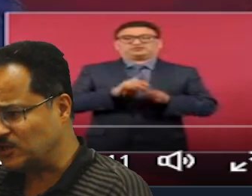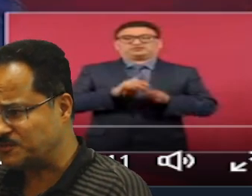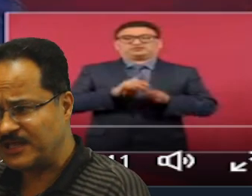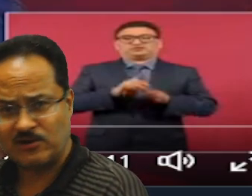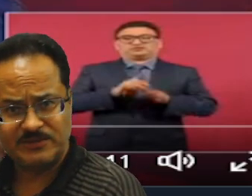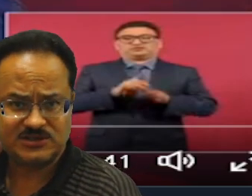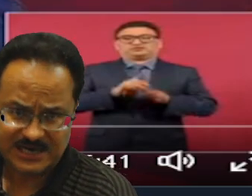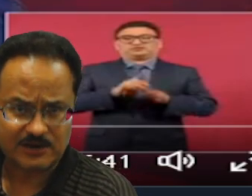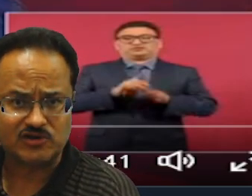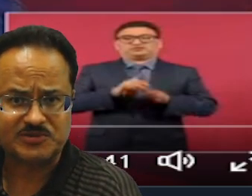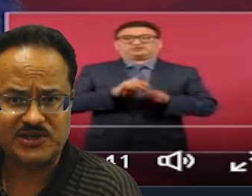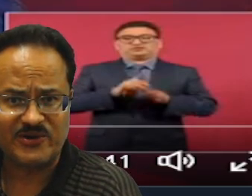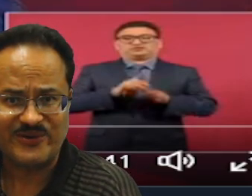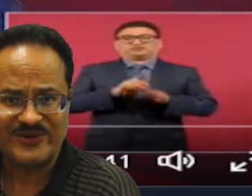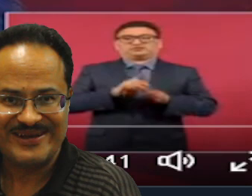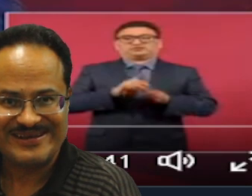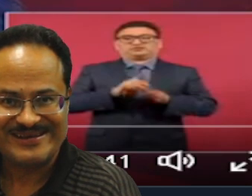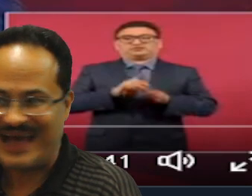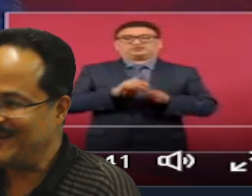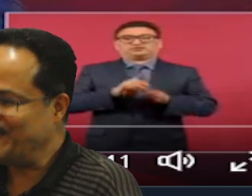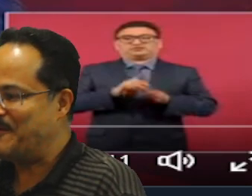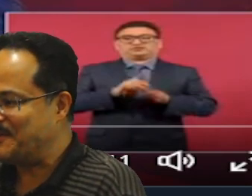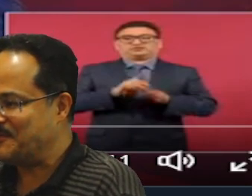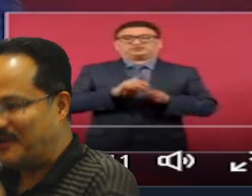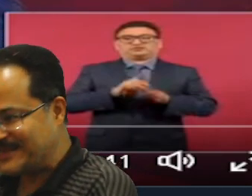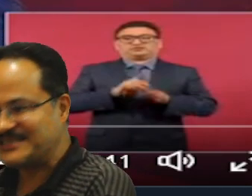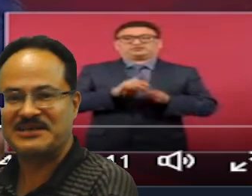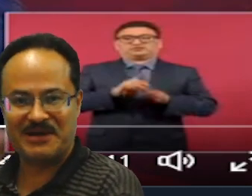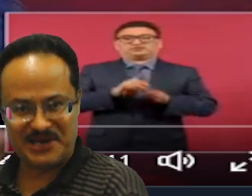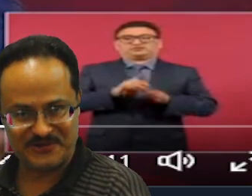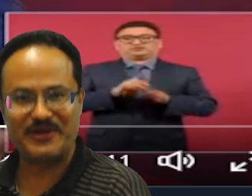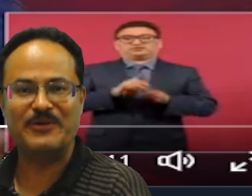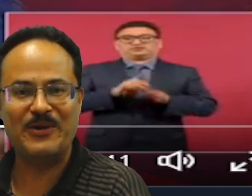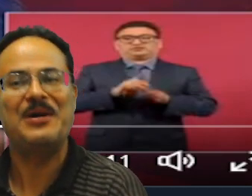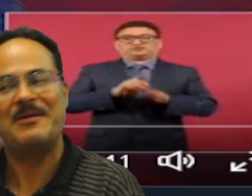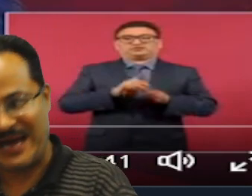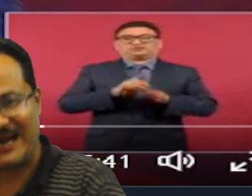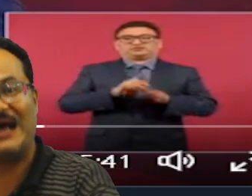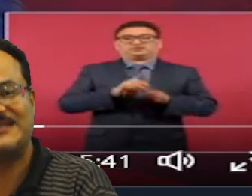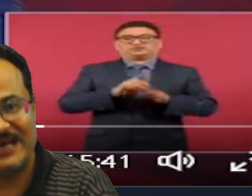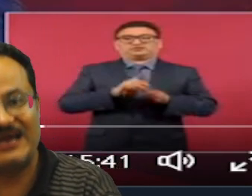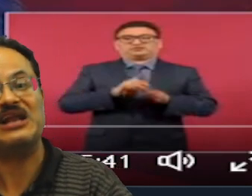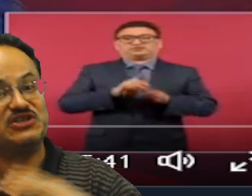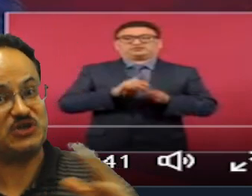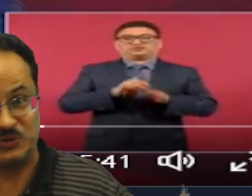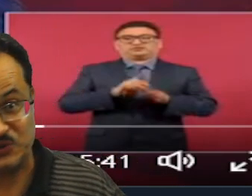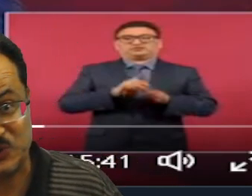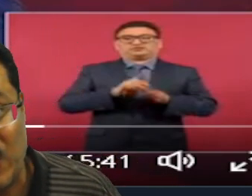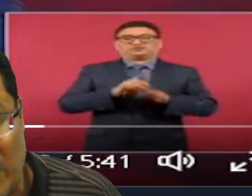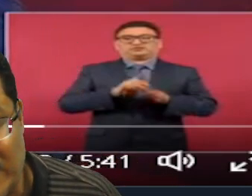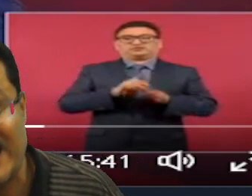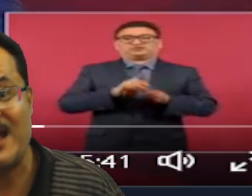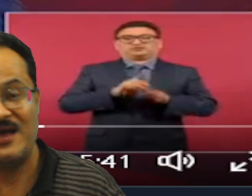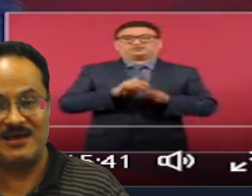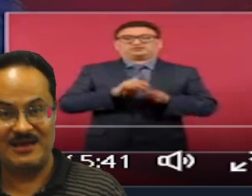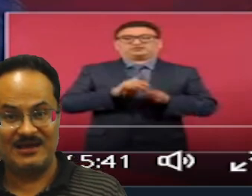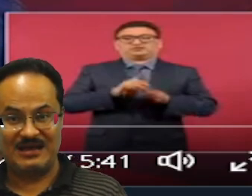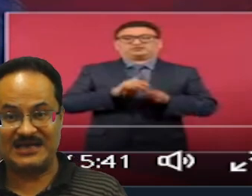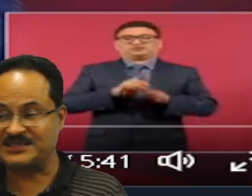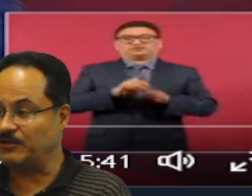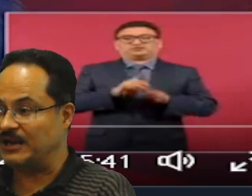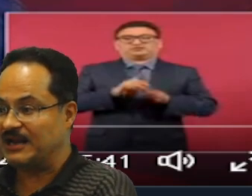Obrador decía que los fideicomisos eran corrupción no Ah no Ahora no ahora hasta se valieron de uno para hacer el showsote